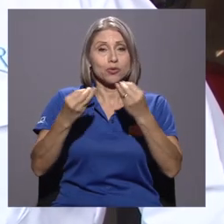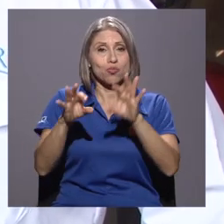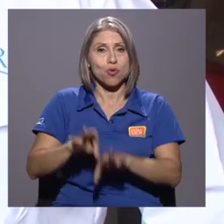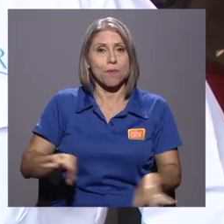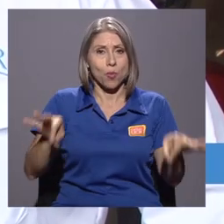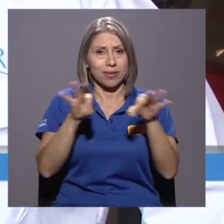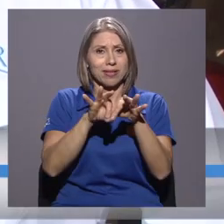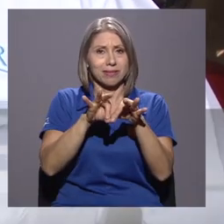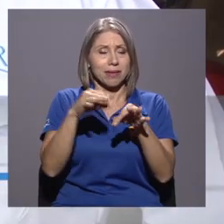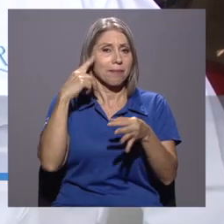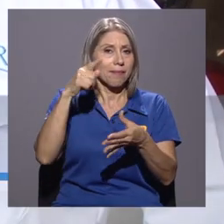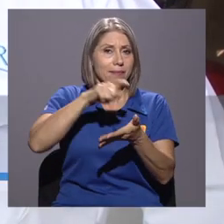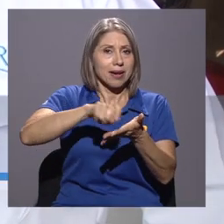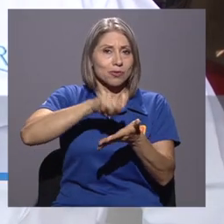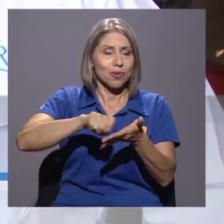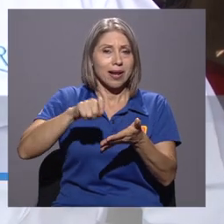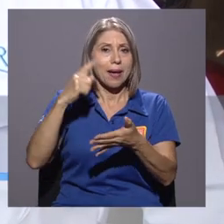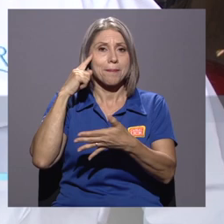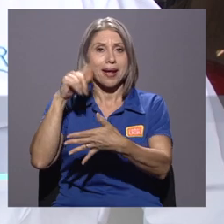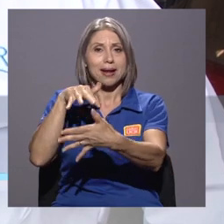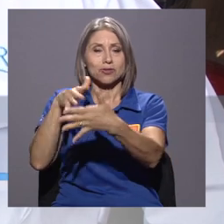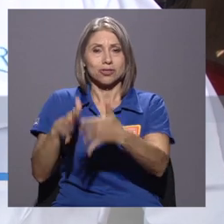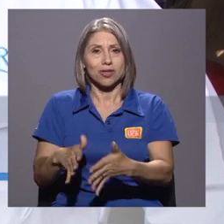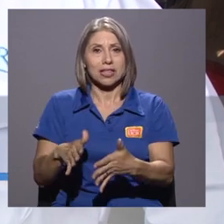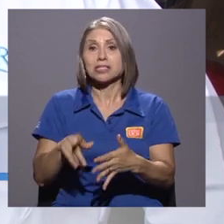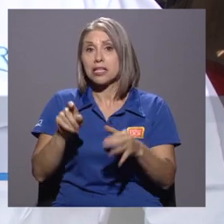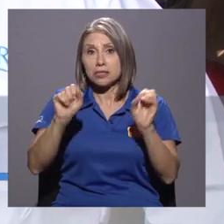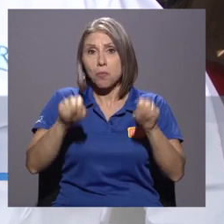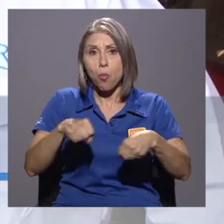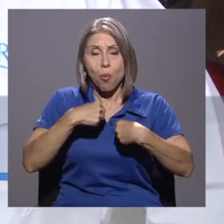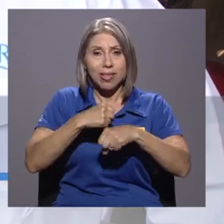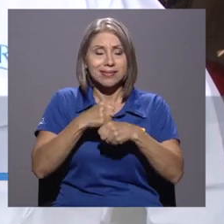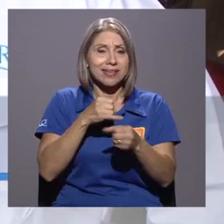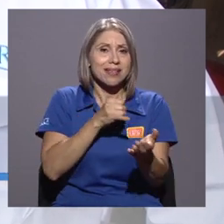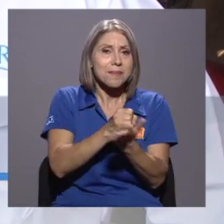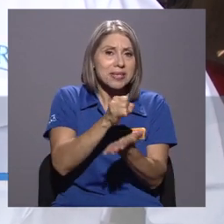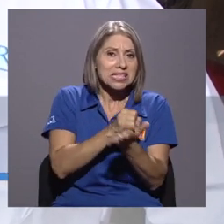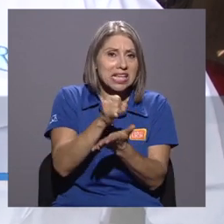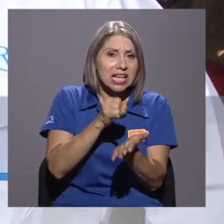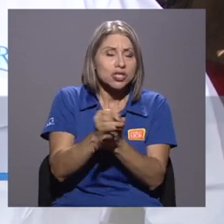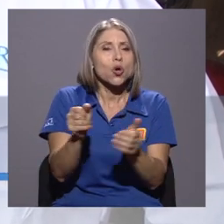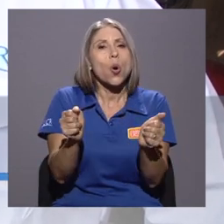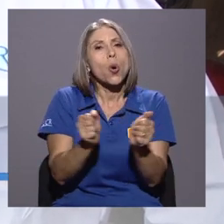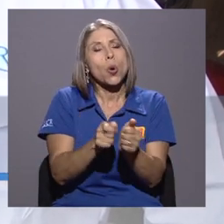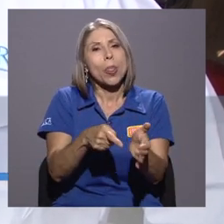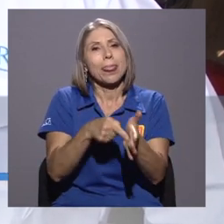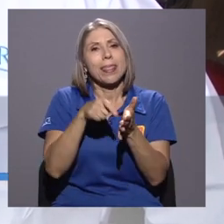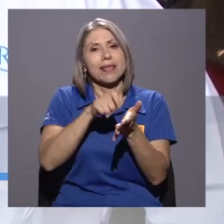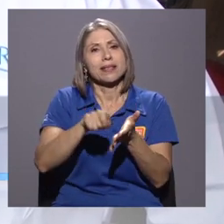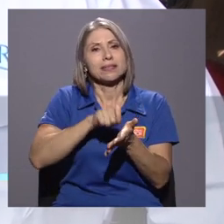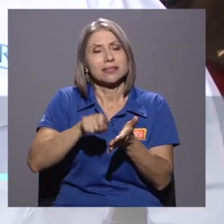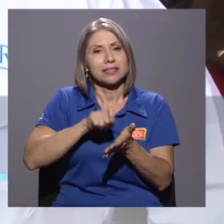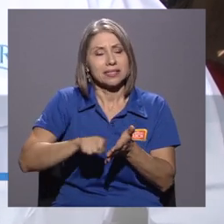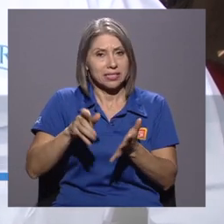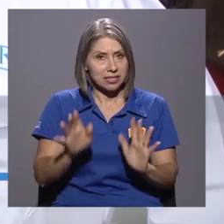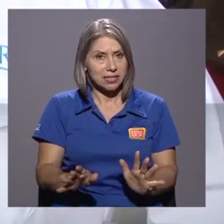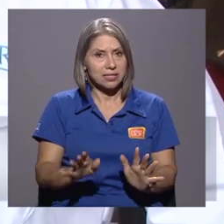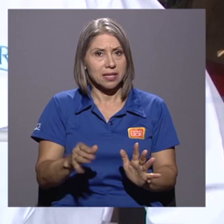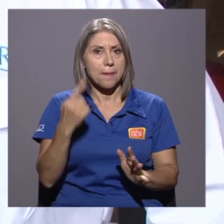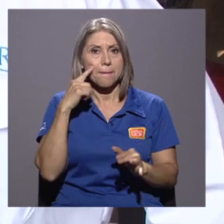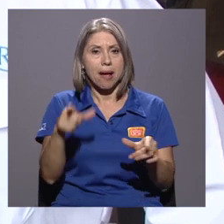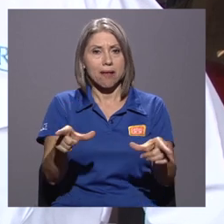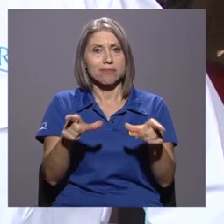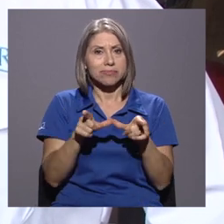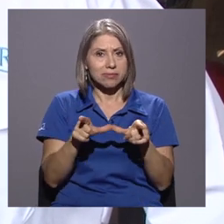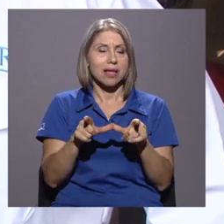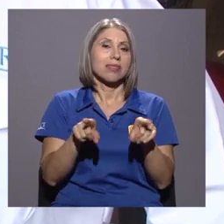los estudiantes. En este equipo se pueden realizar investigación con sus tesis de grado, inclusive en cursos como